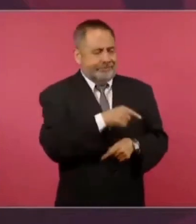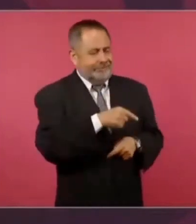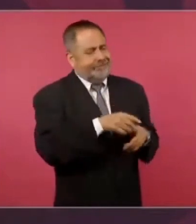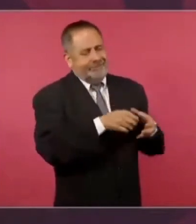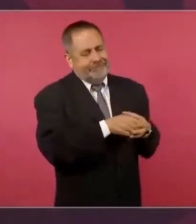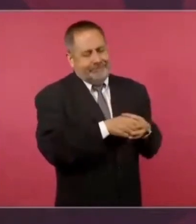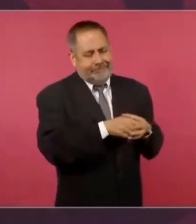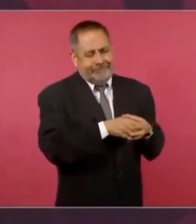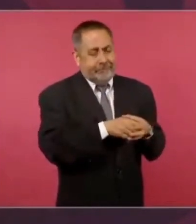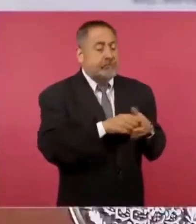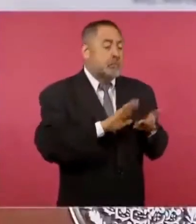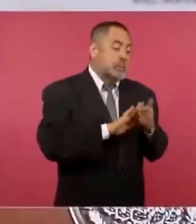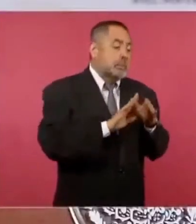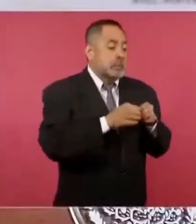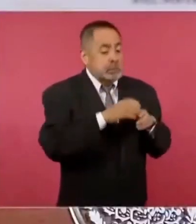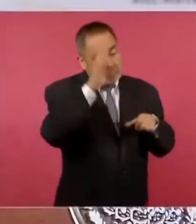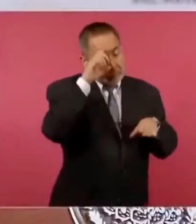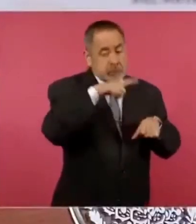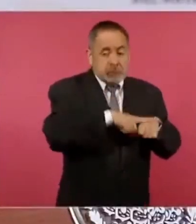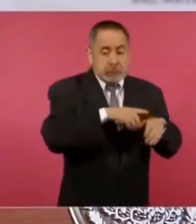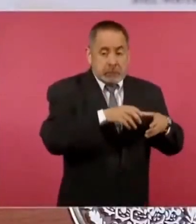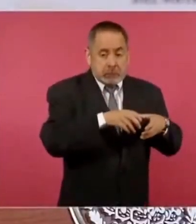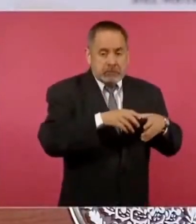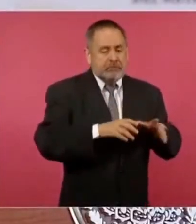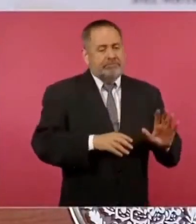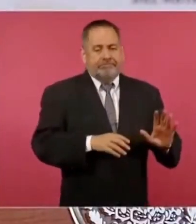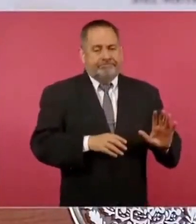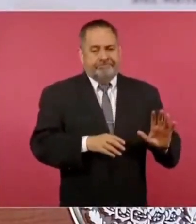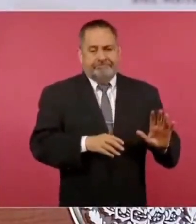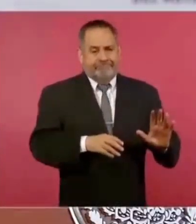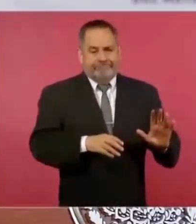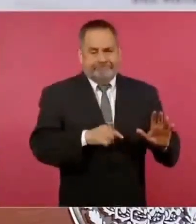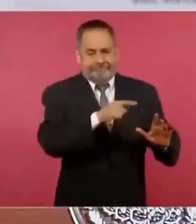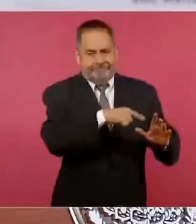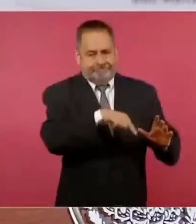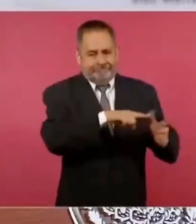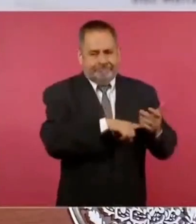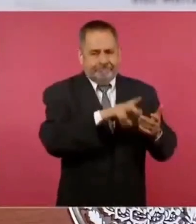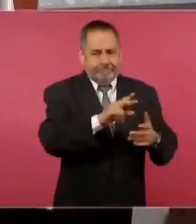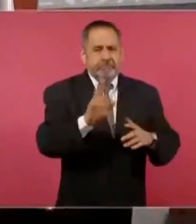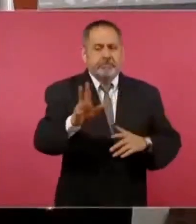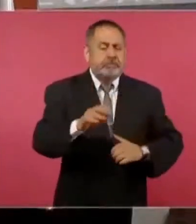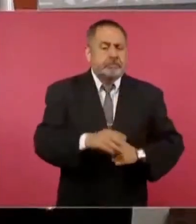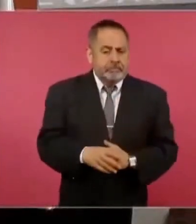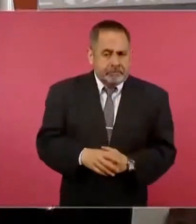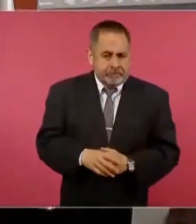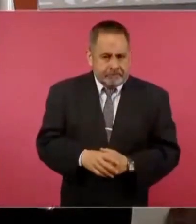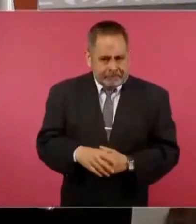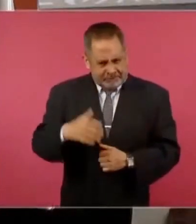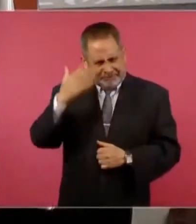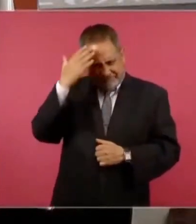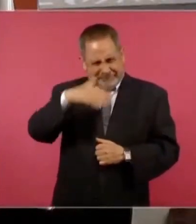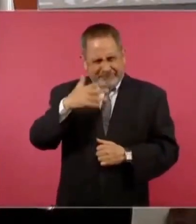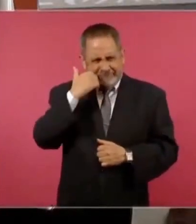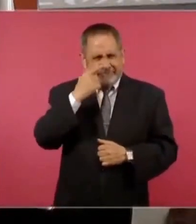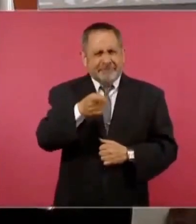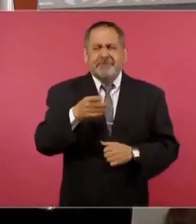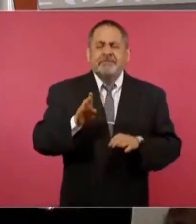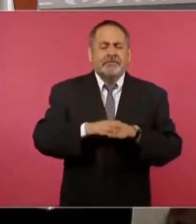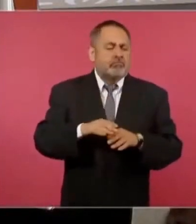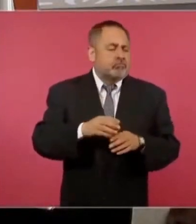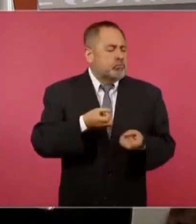porque pues todo esto está vinculado con lo que... ¿Quieren saber qué cosa era el